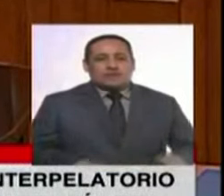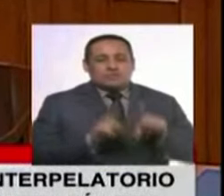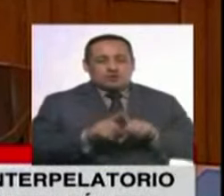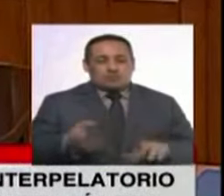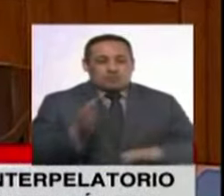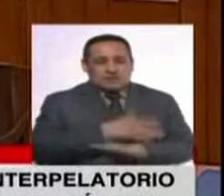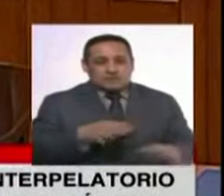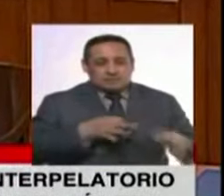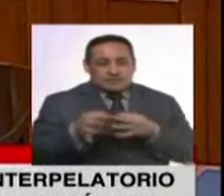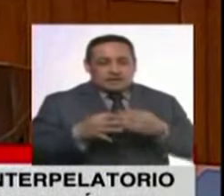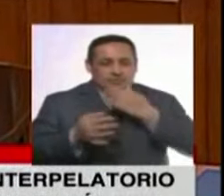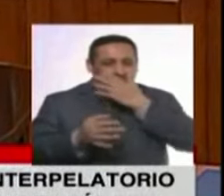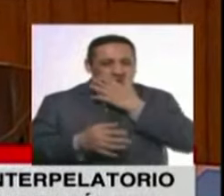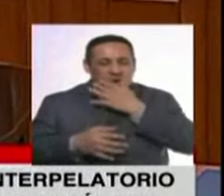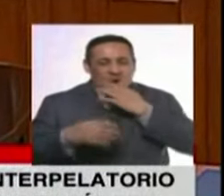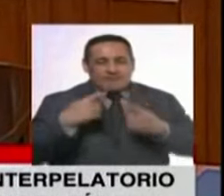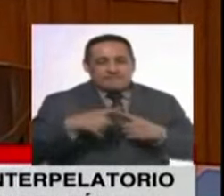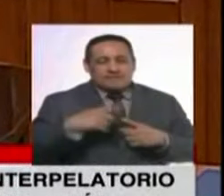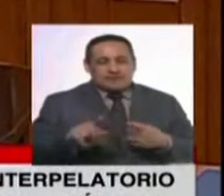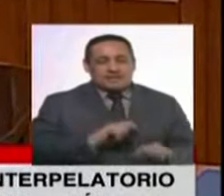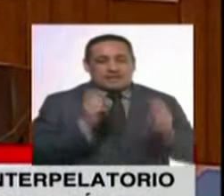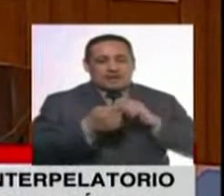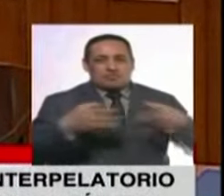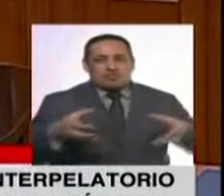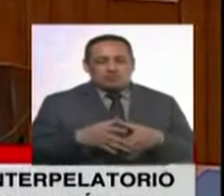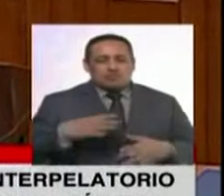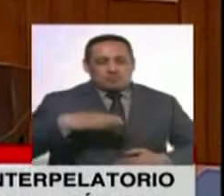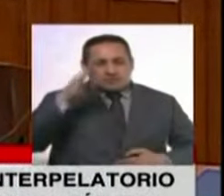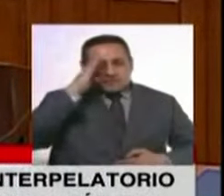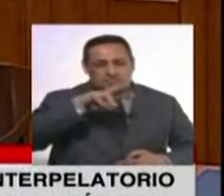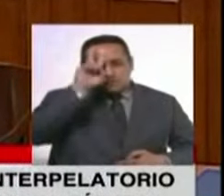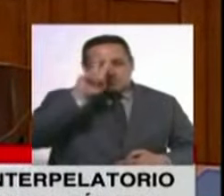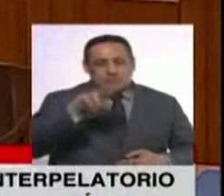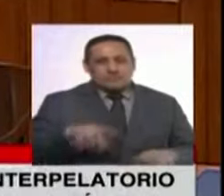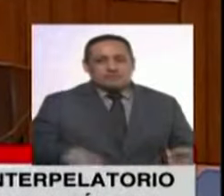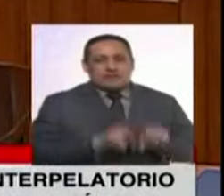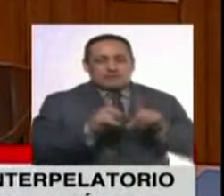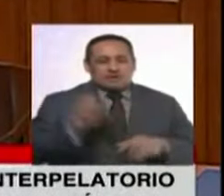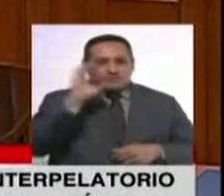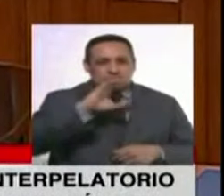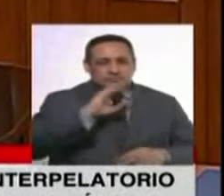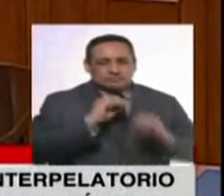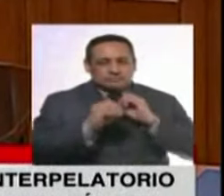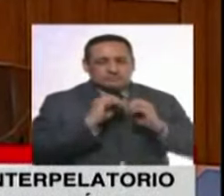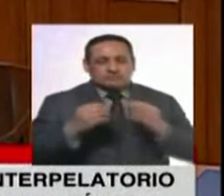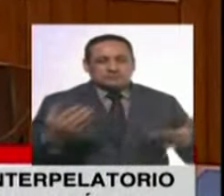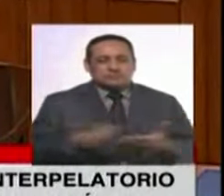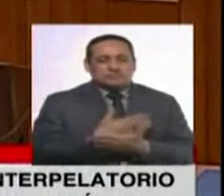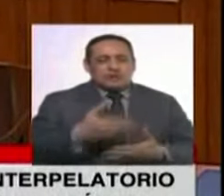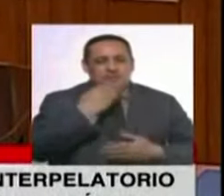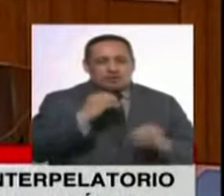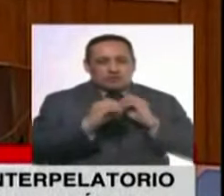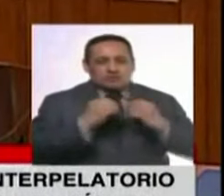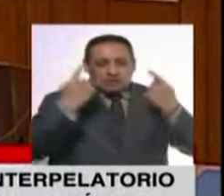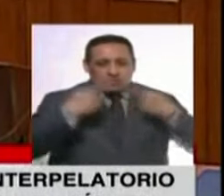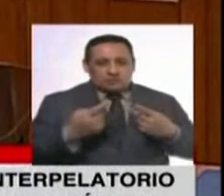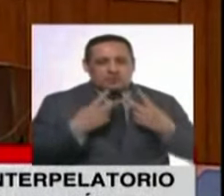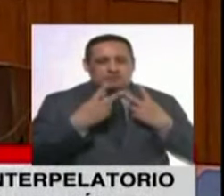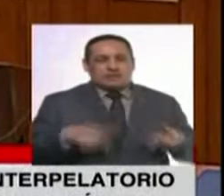he señalado los cambios efectuados en el alto mando de nuestra Policía Nacional buscan la implementación de nuevas y mejores estrategias